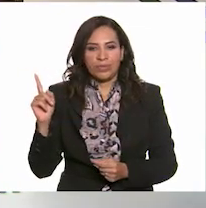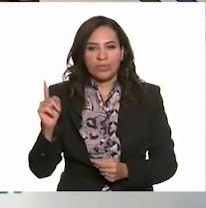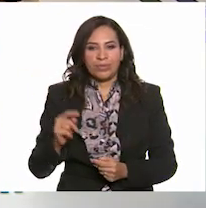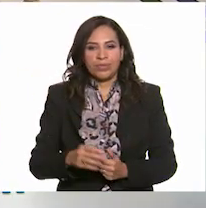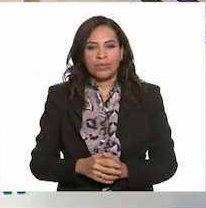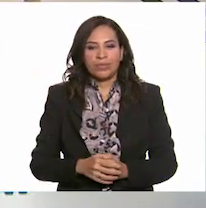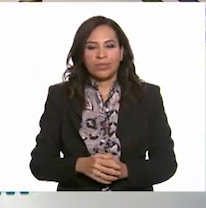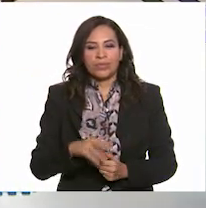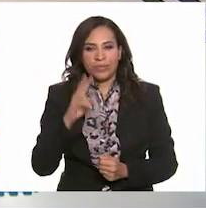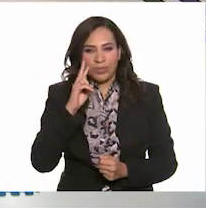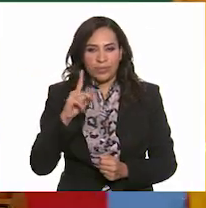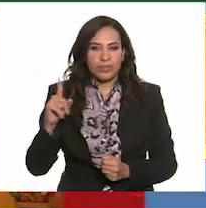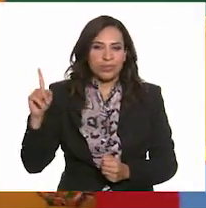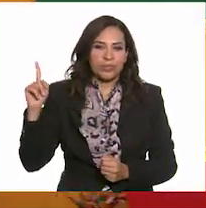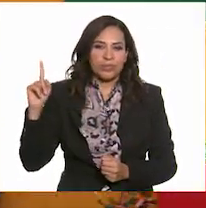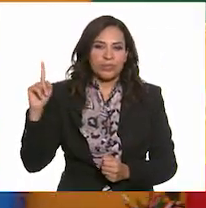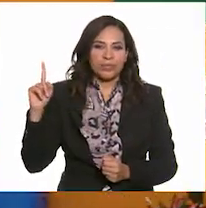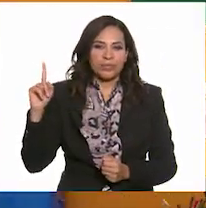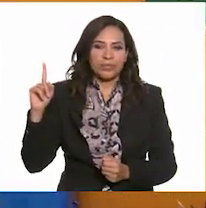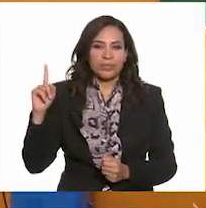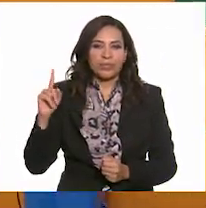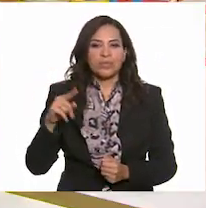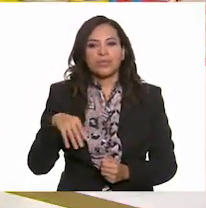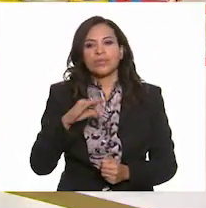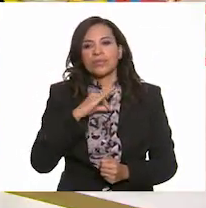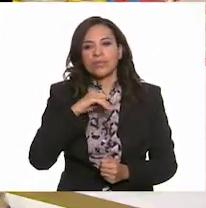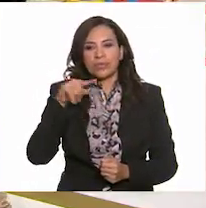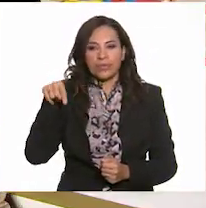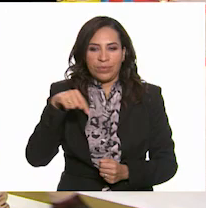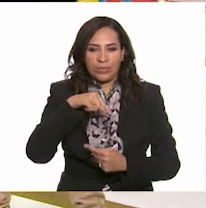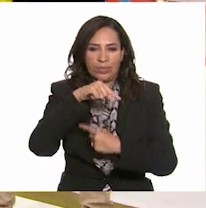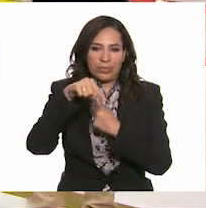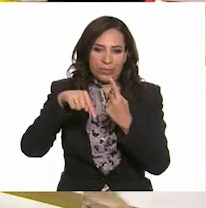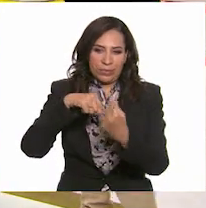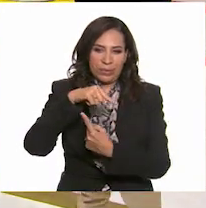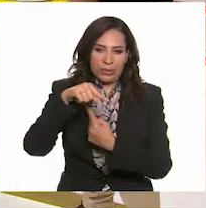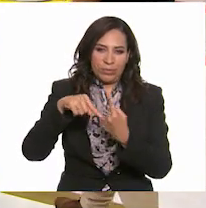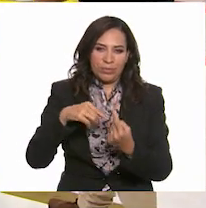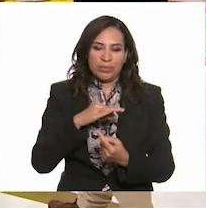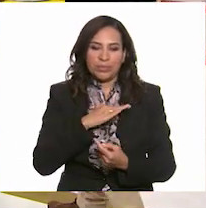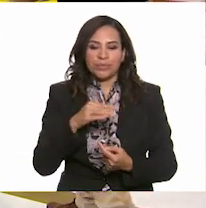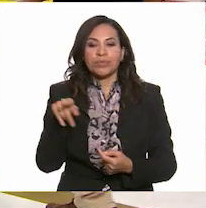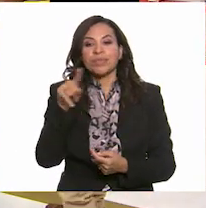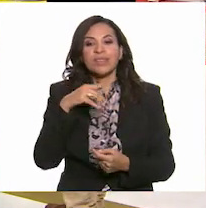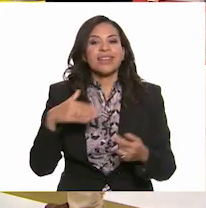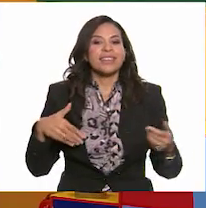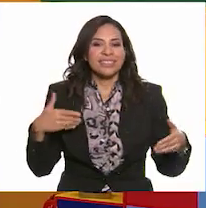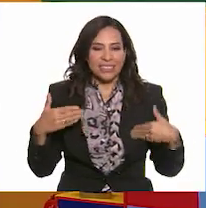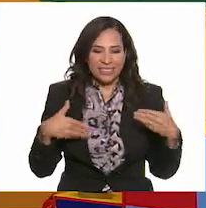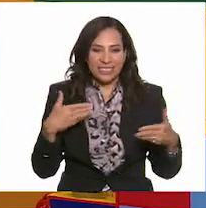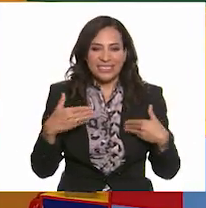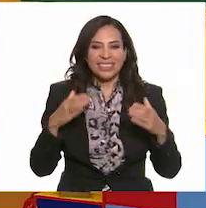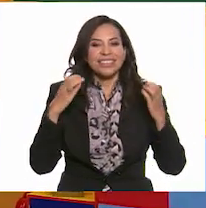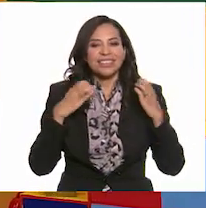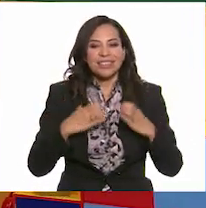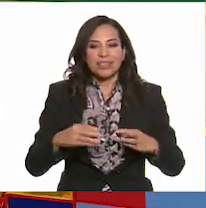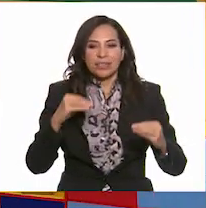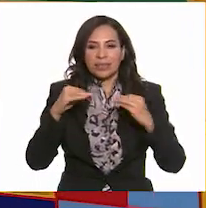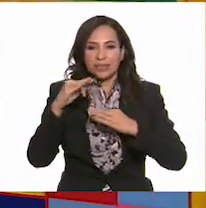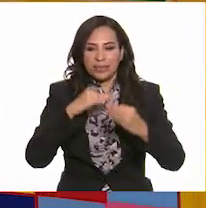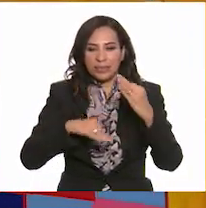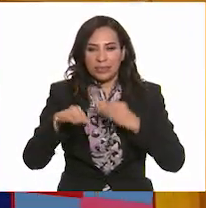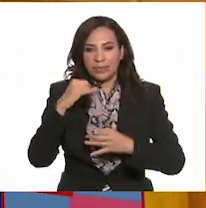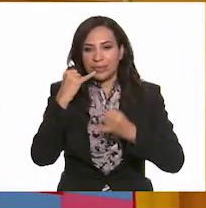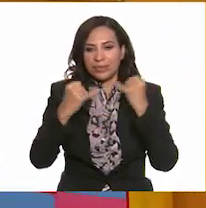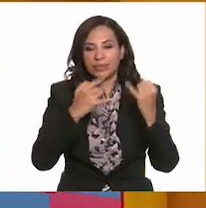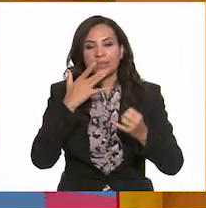matarilerilero. ¿Qué quiere usted? Y te puedes echar una vueltecita, ¿eh? O sea, también. El chiste es que te diviertas, que muevas todo tu cuerpo en